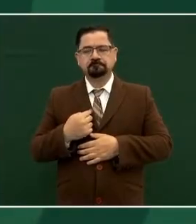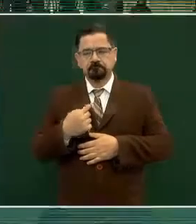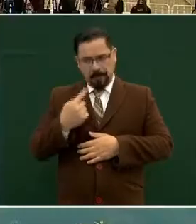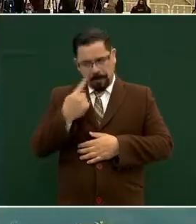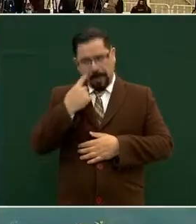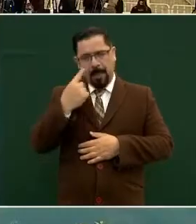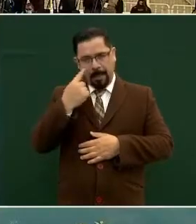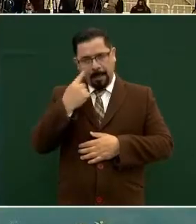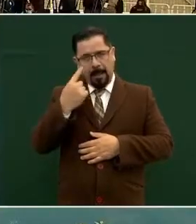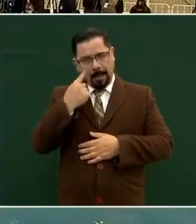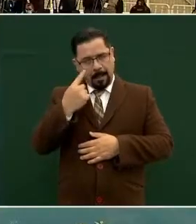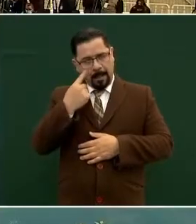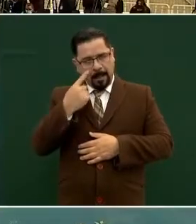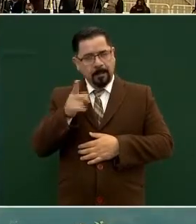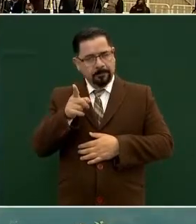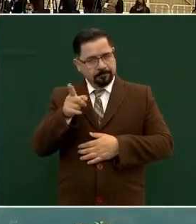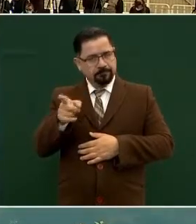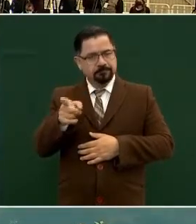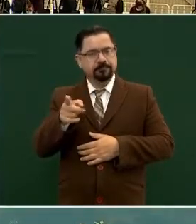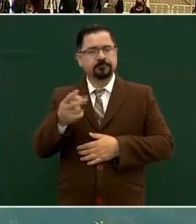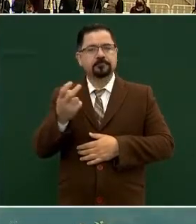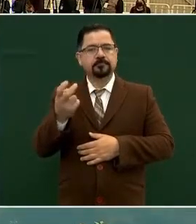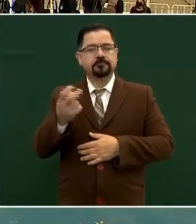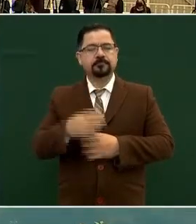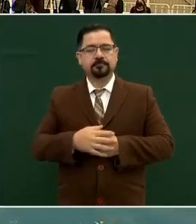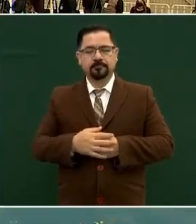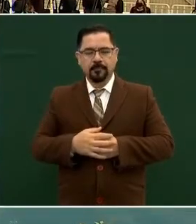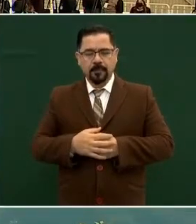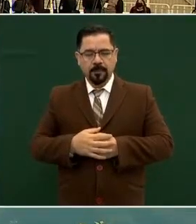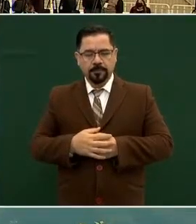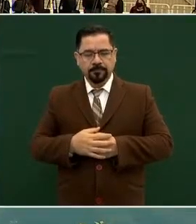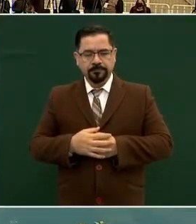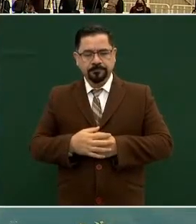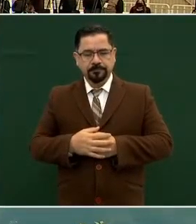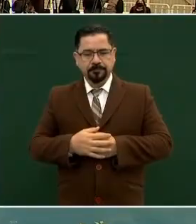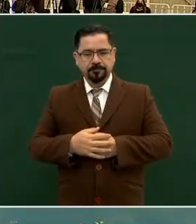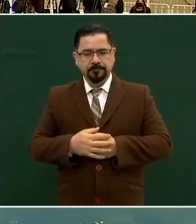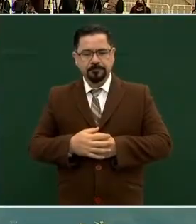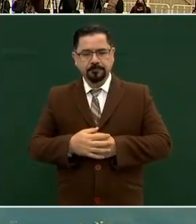pendientes de todo lo que es la